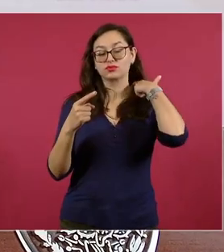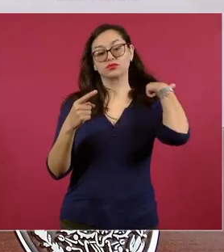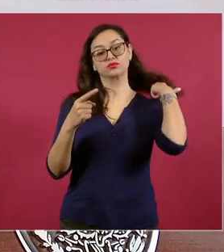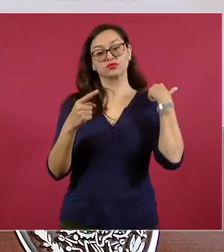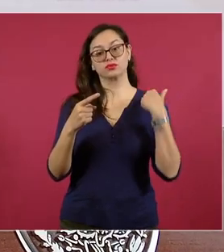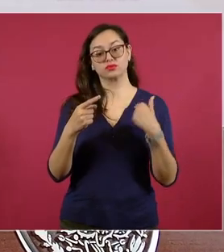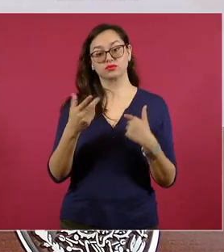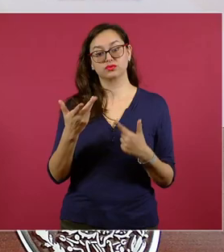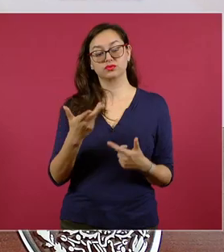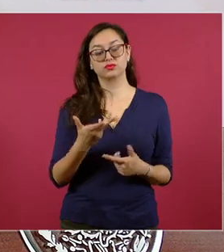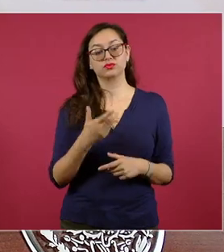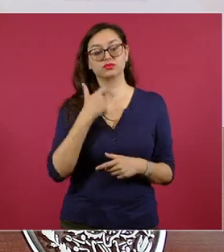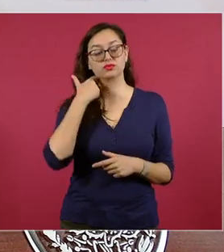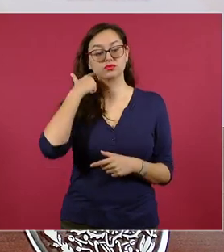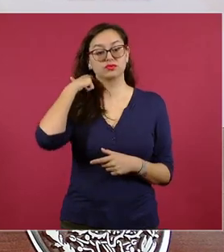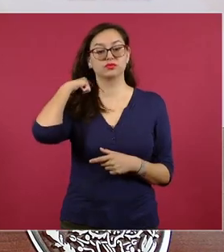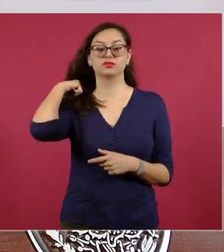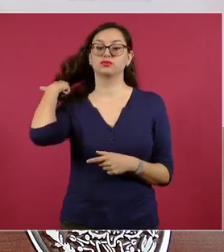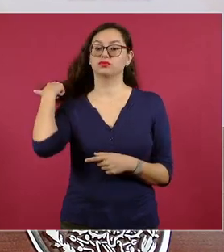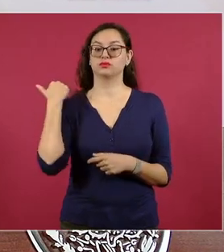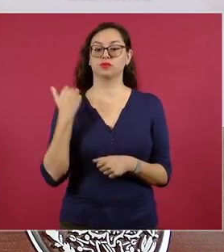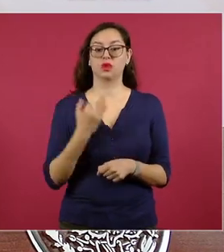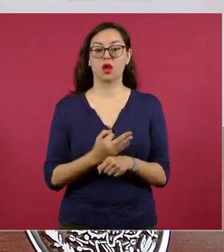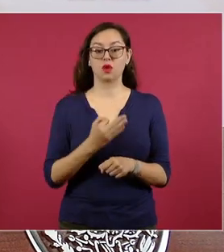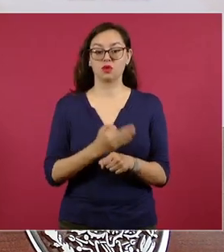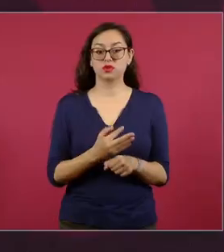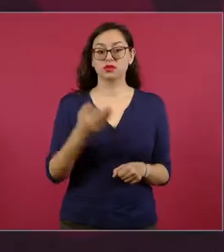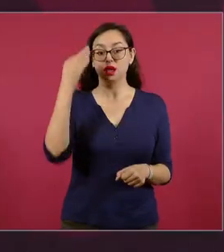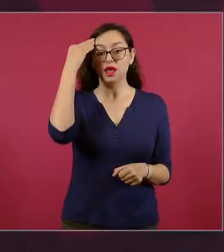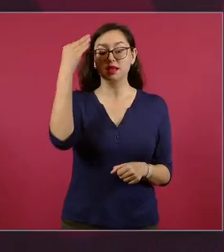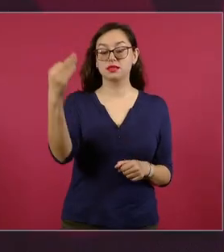que vivíamos o que vivimos,